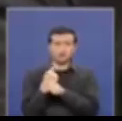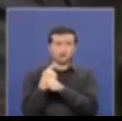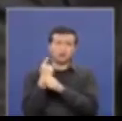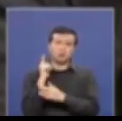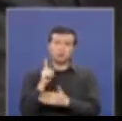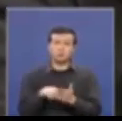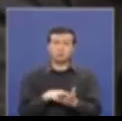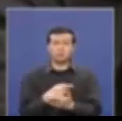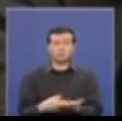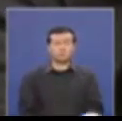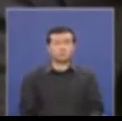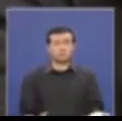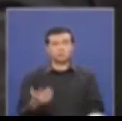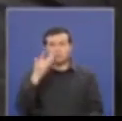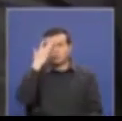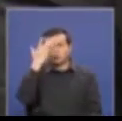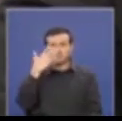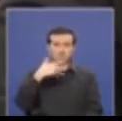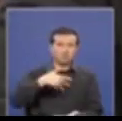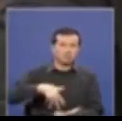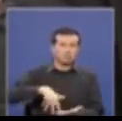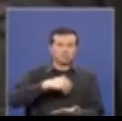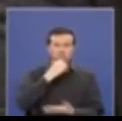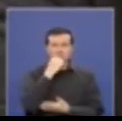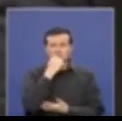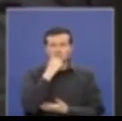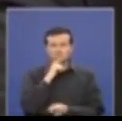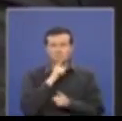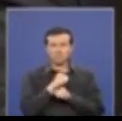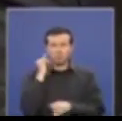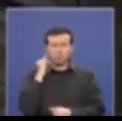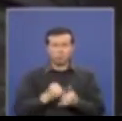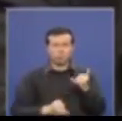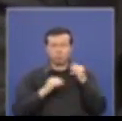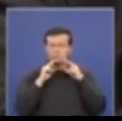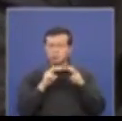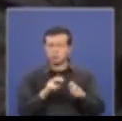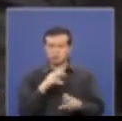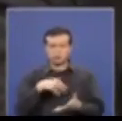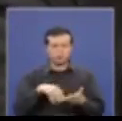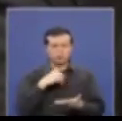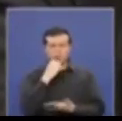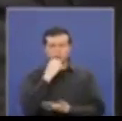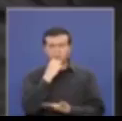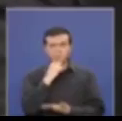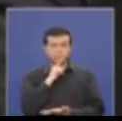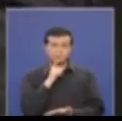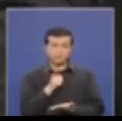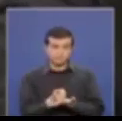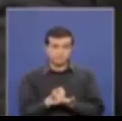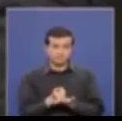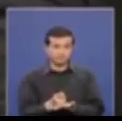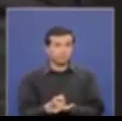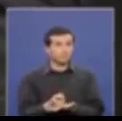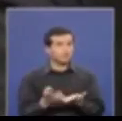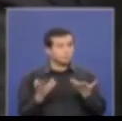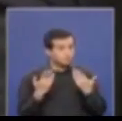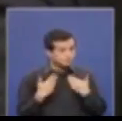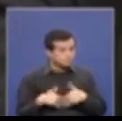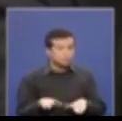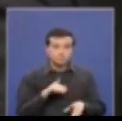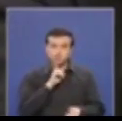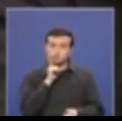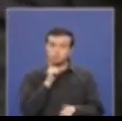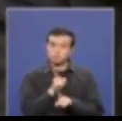volar, porque tenemos dudas de todo lo que significó la última investigación. Eso es lo que nos hará